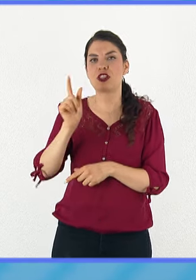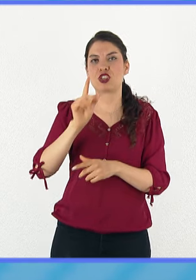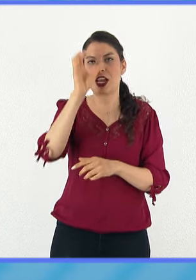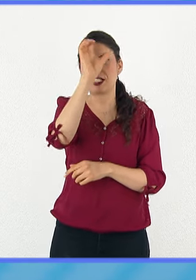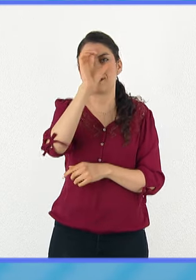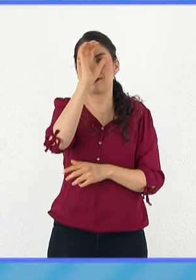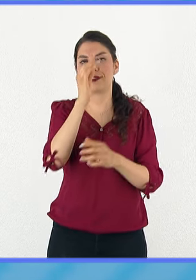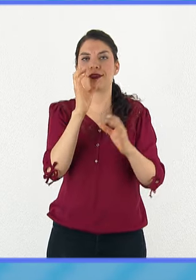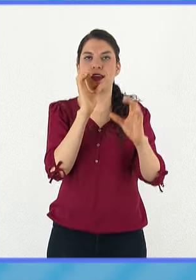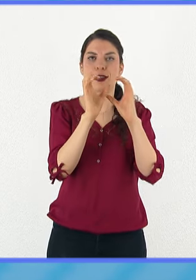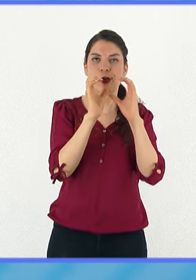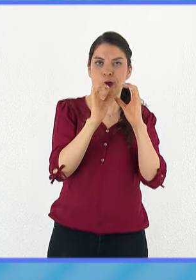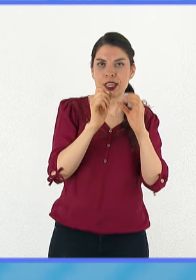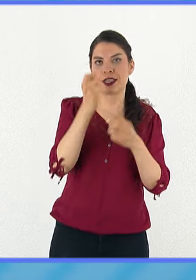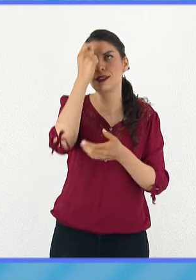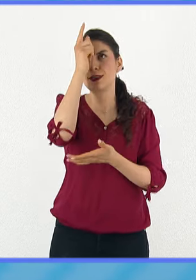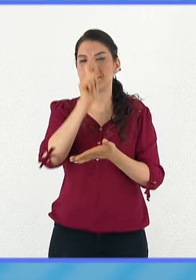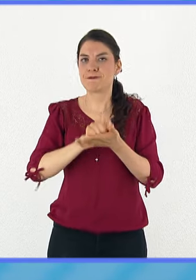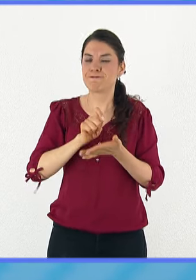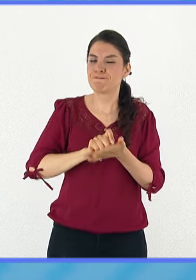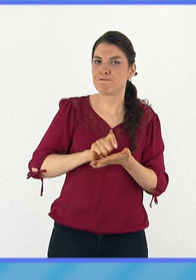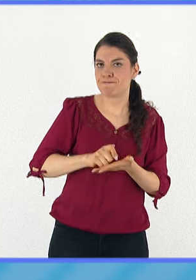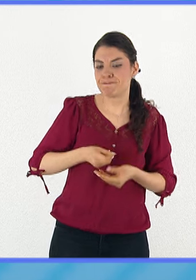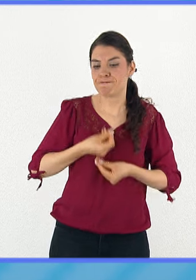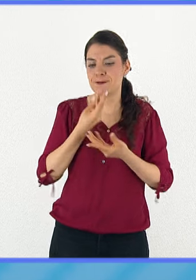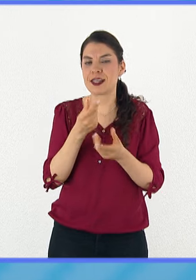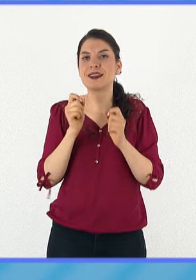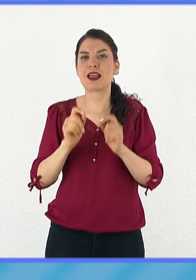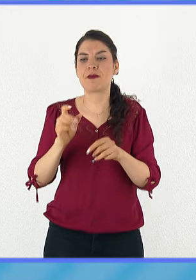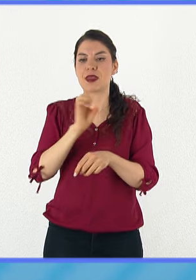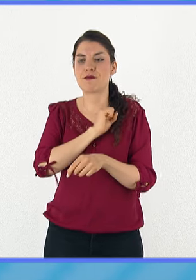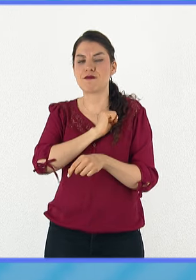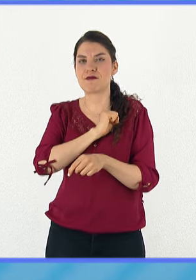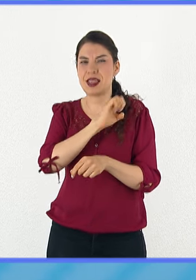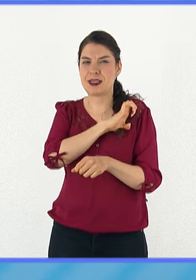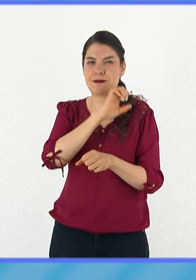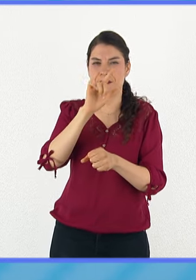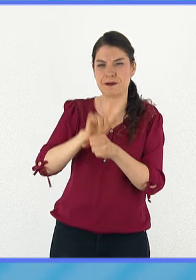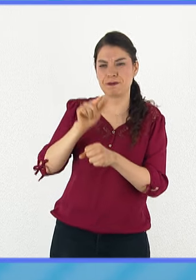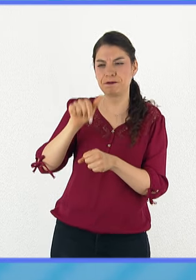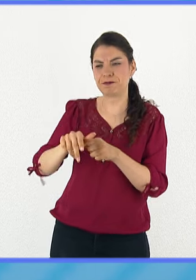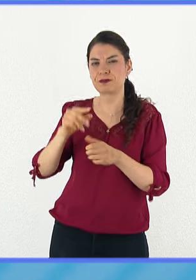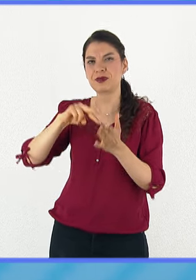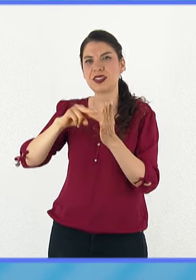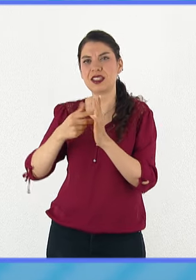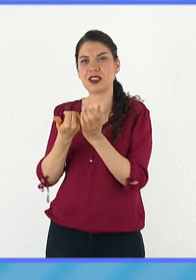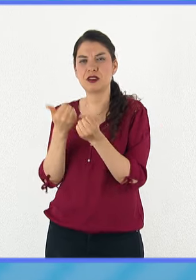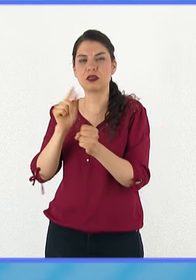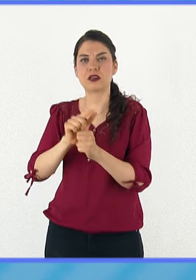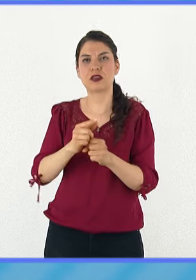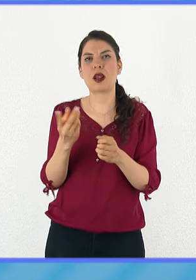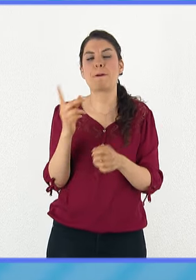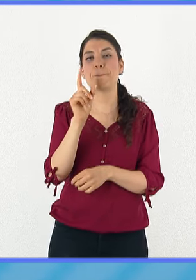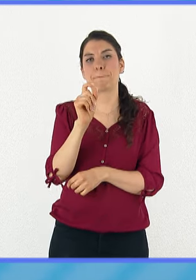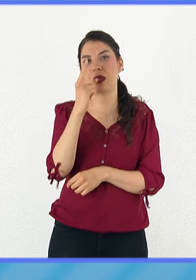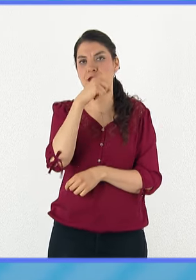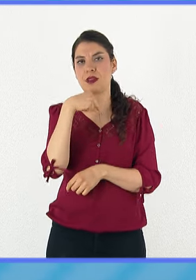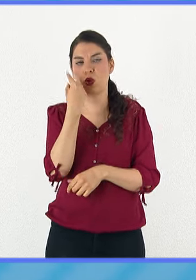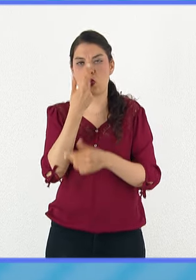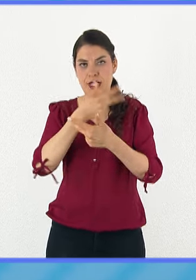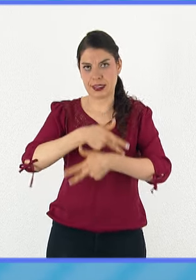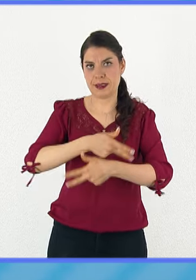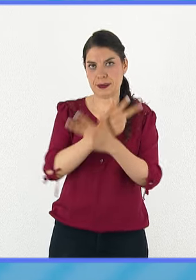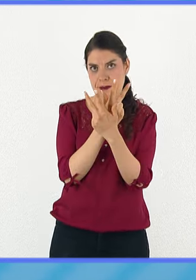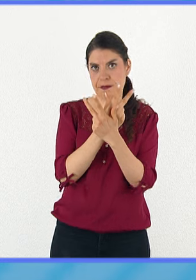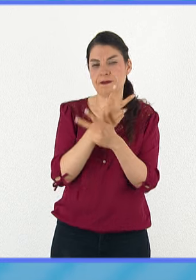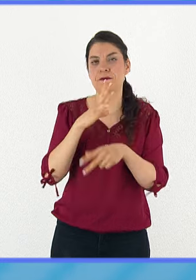comunicación creación literaria y especialista en ingeniería social tendrá una duración de 20 horas se llevará a cabo en línea